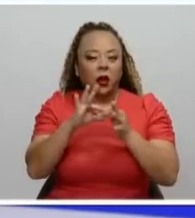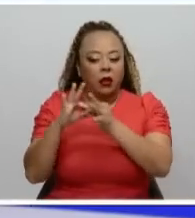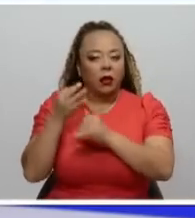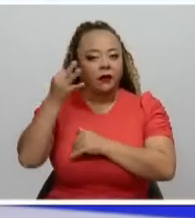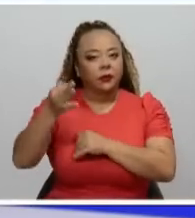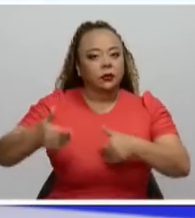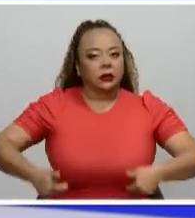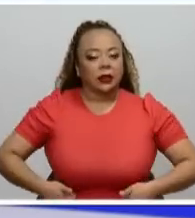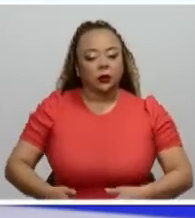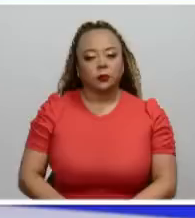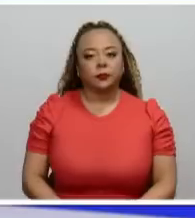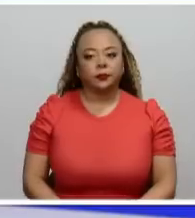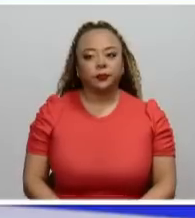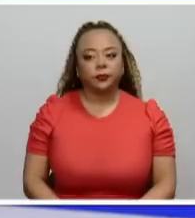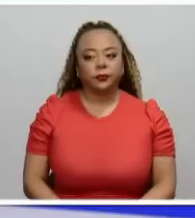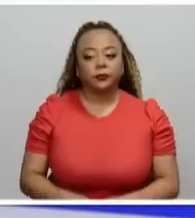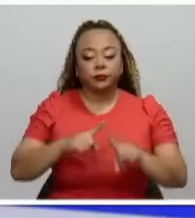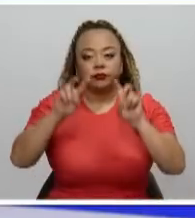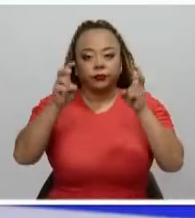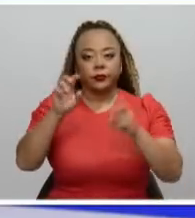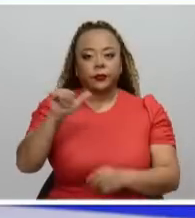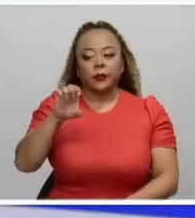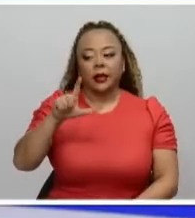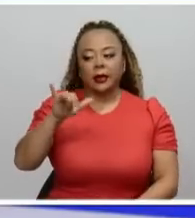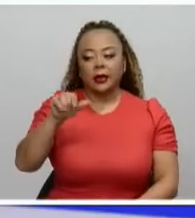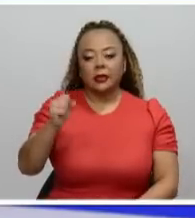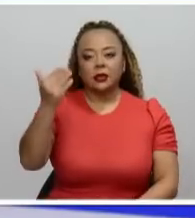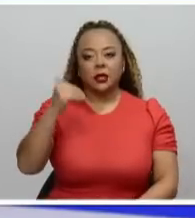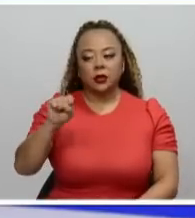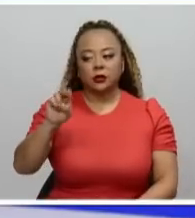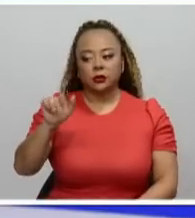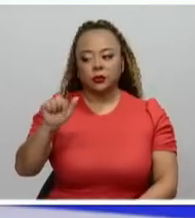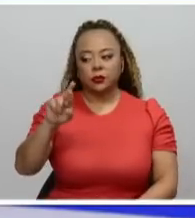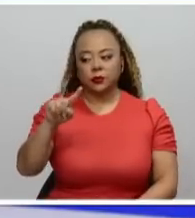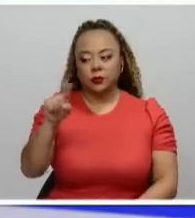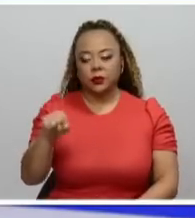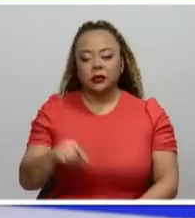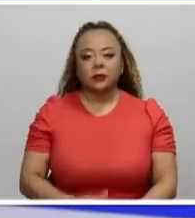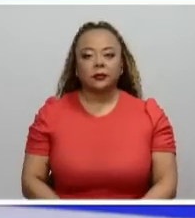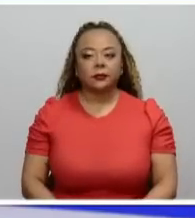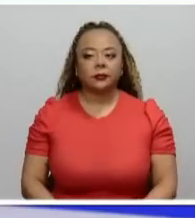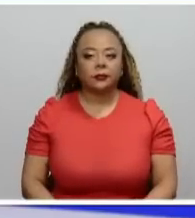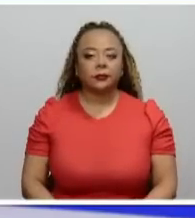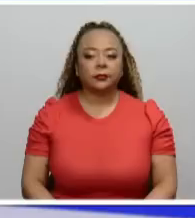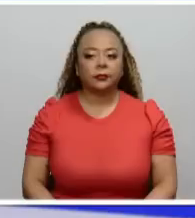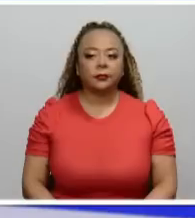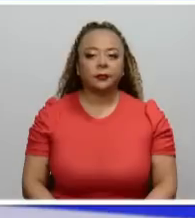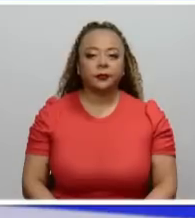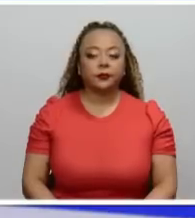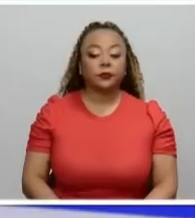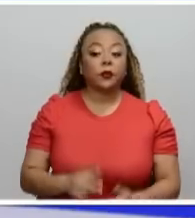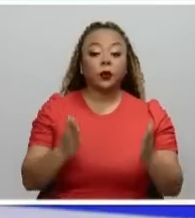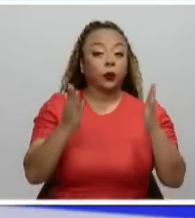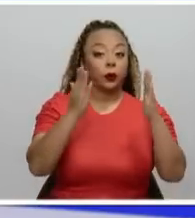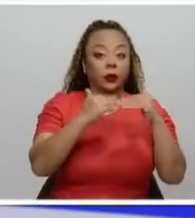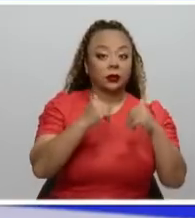de la selección nacional pero temas como Elías Aguilar como Aarón Suárez quedan en portada de los que no